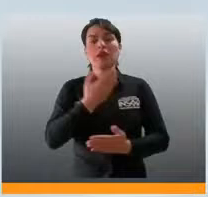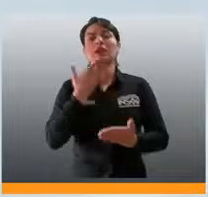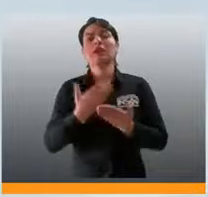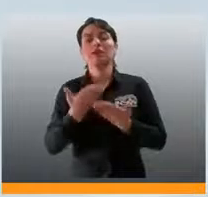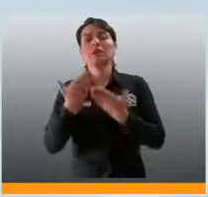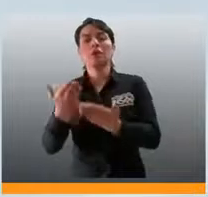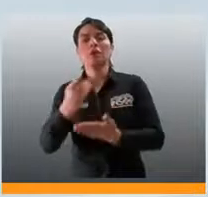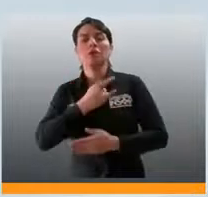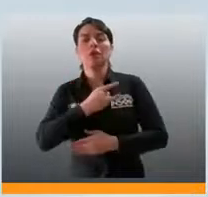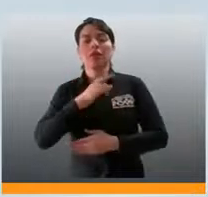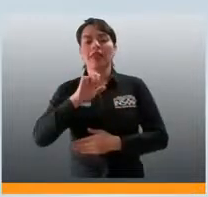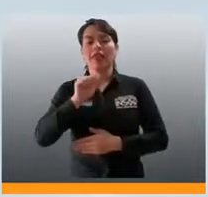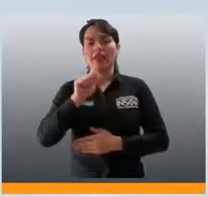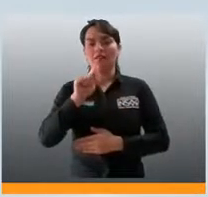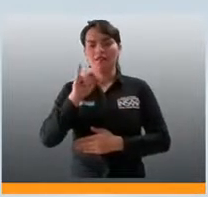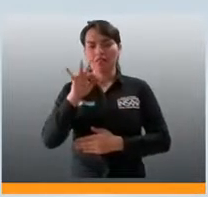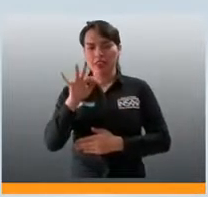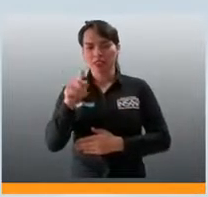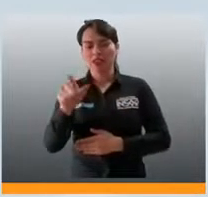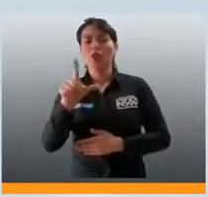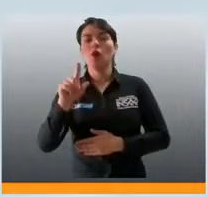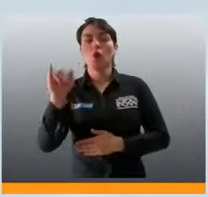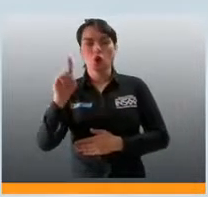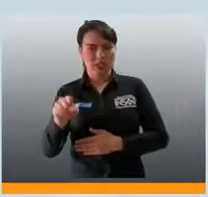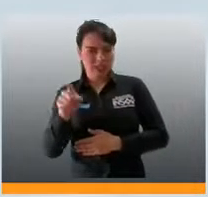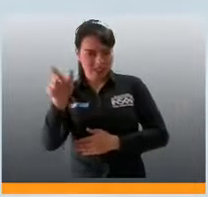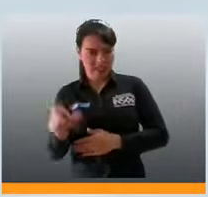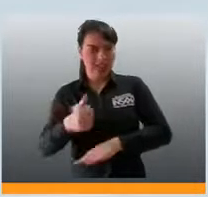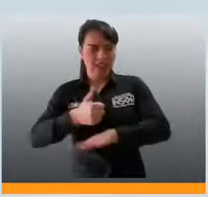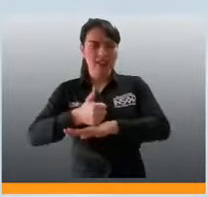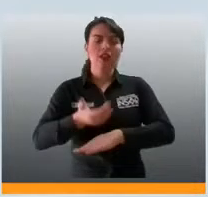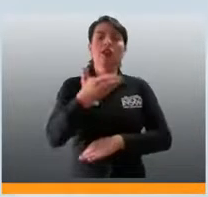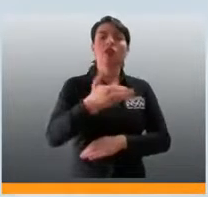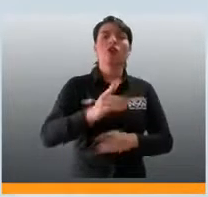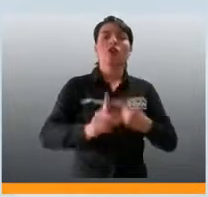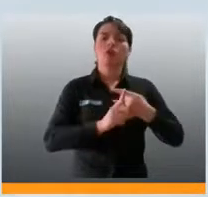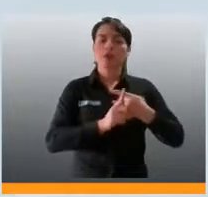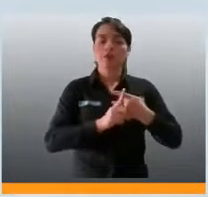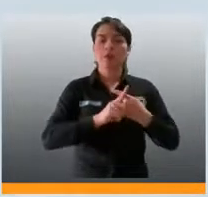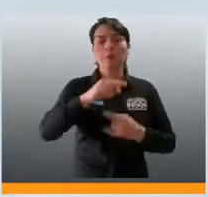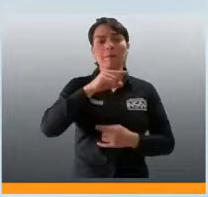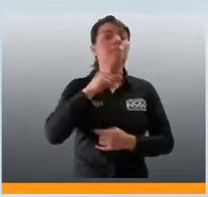de Dafit, Juan Luis Mejía, al rector de la Universidad Uniminuto, el padre